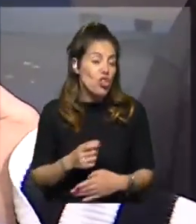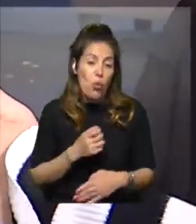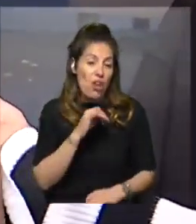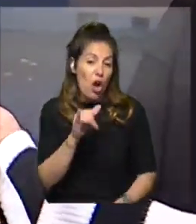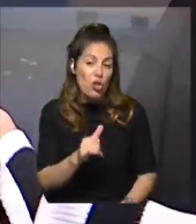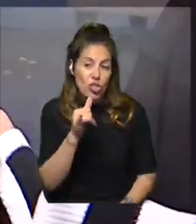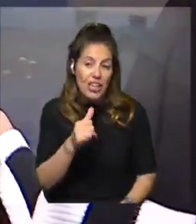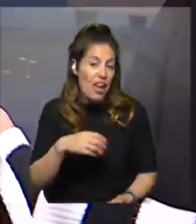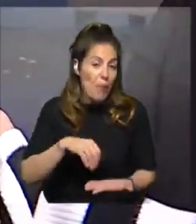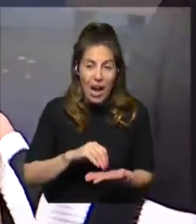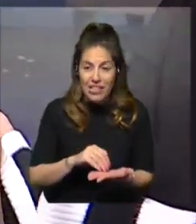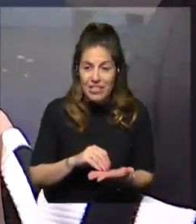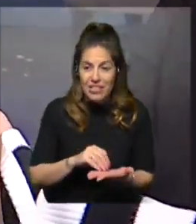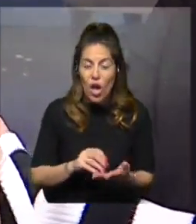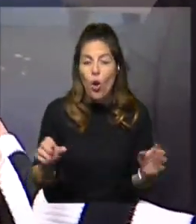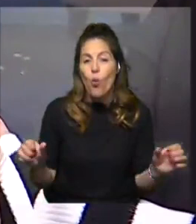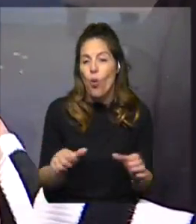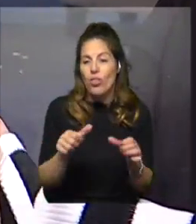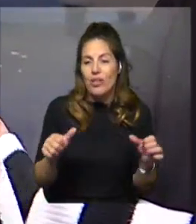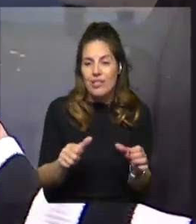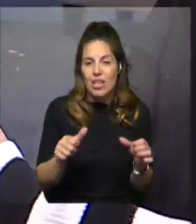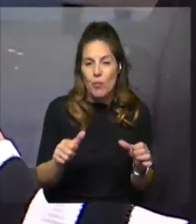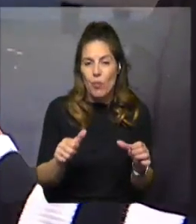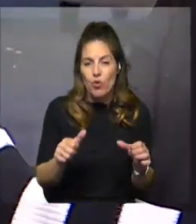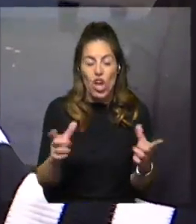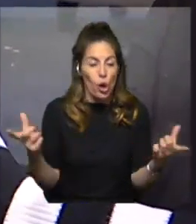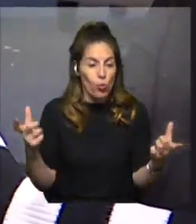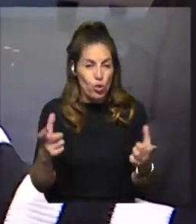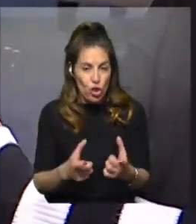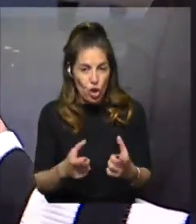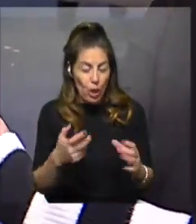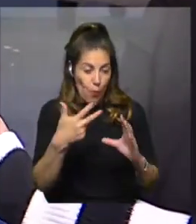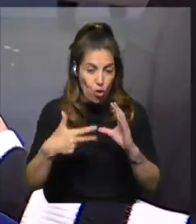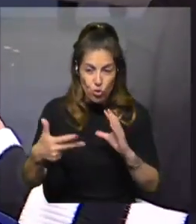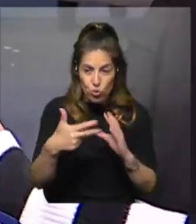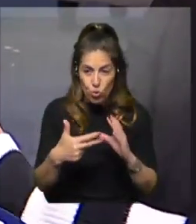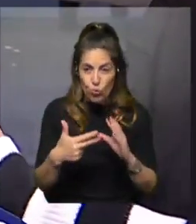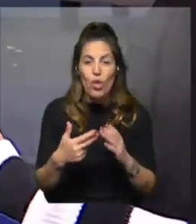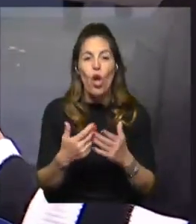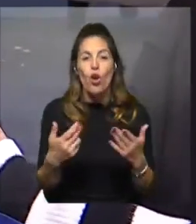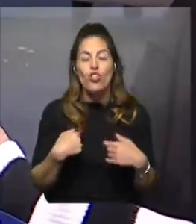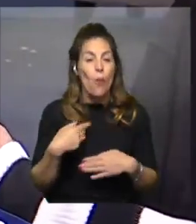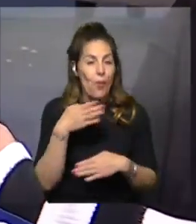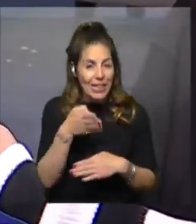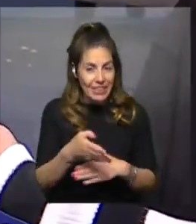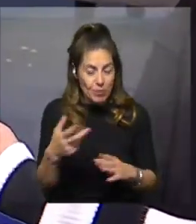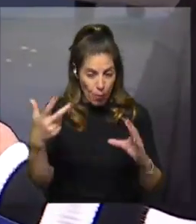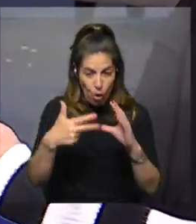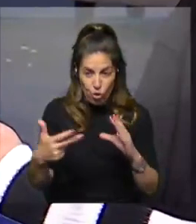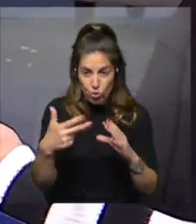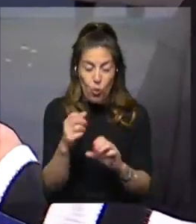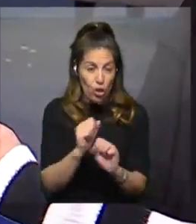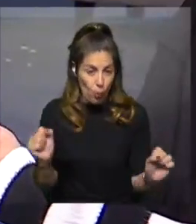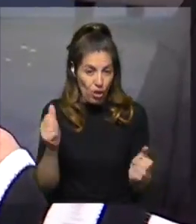más cuando hacemos las reuniones por Zoom, cuando yo participo por Zoom, cuando no